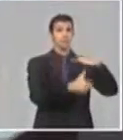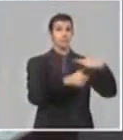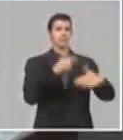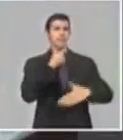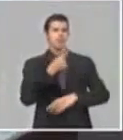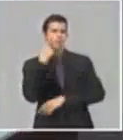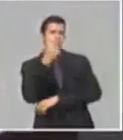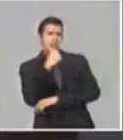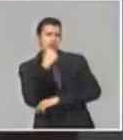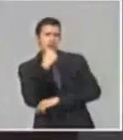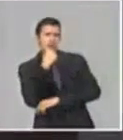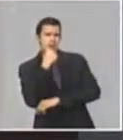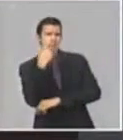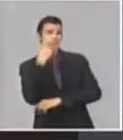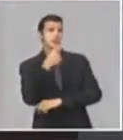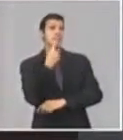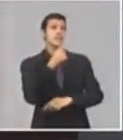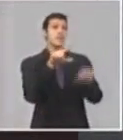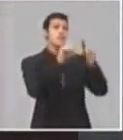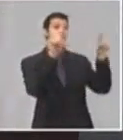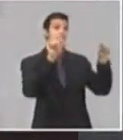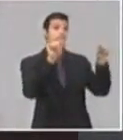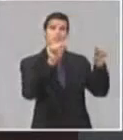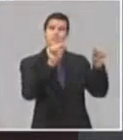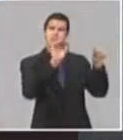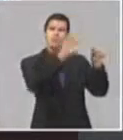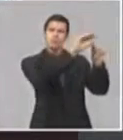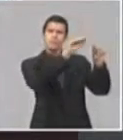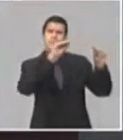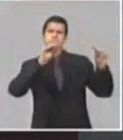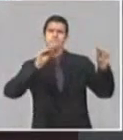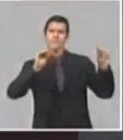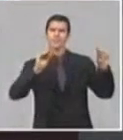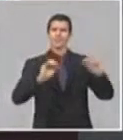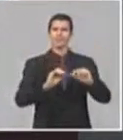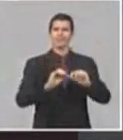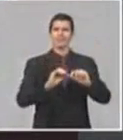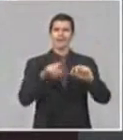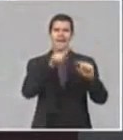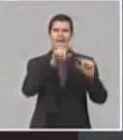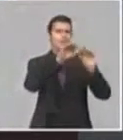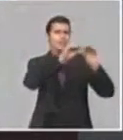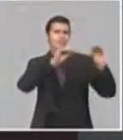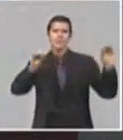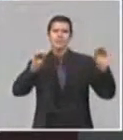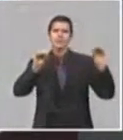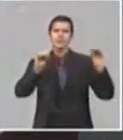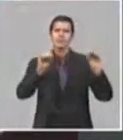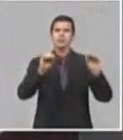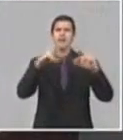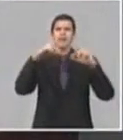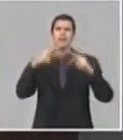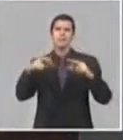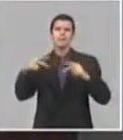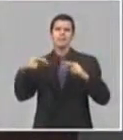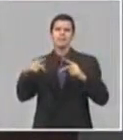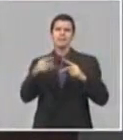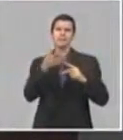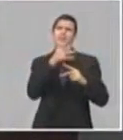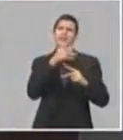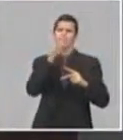hablan de un apartheid económico se puede cuestionar la parte de conozco un país donde el gobierno